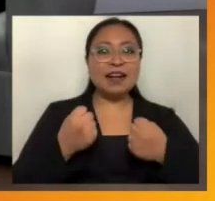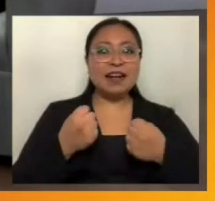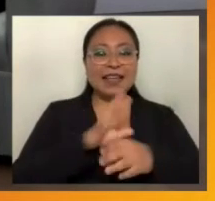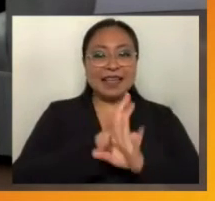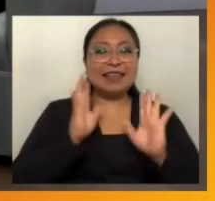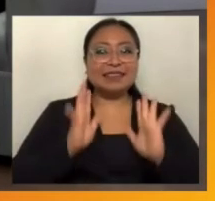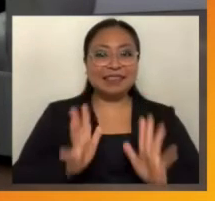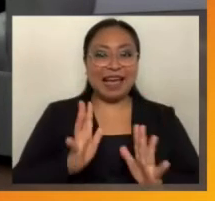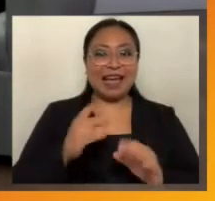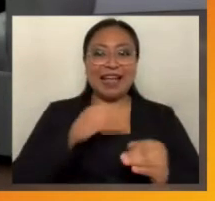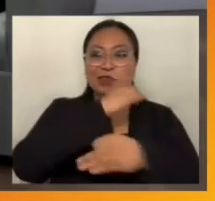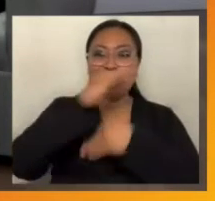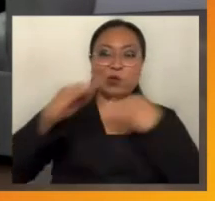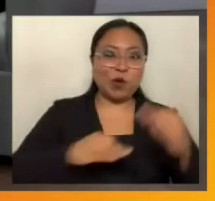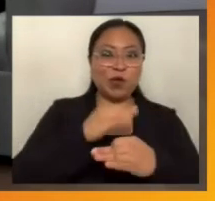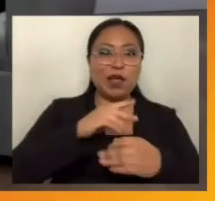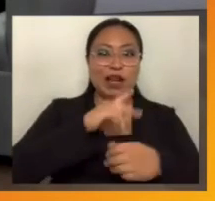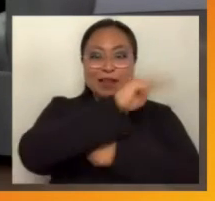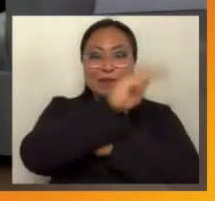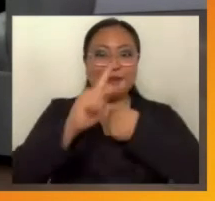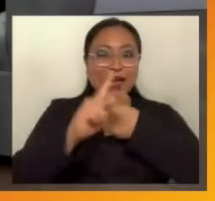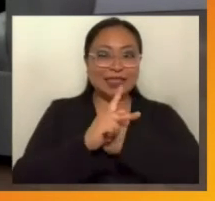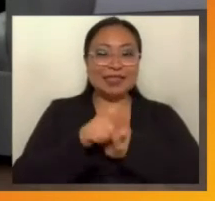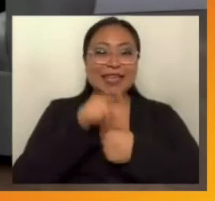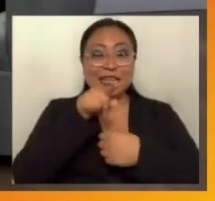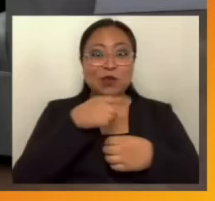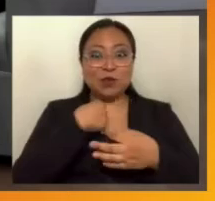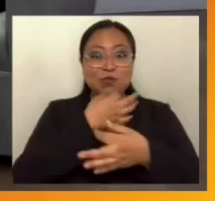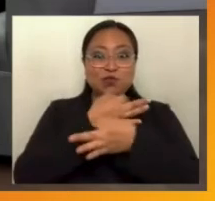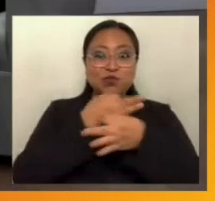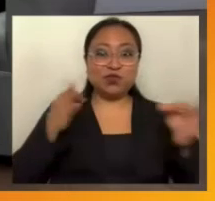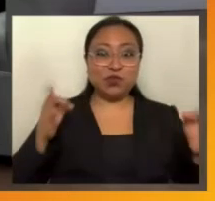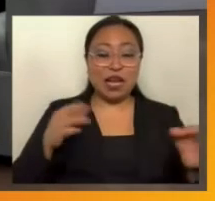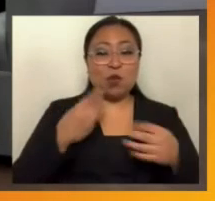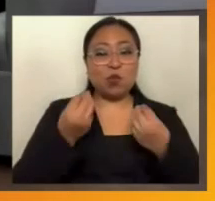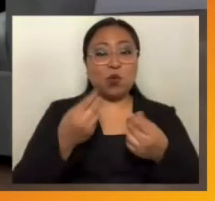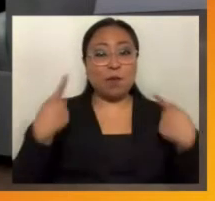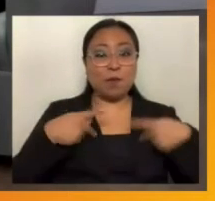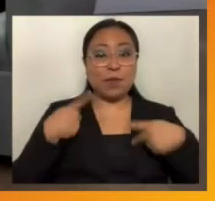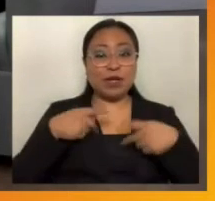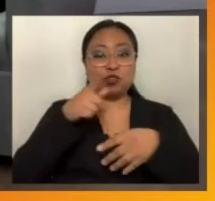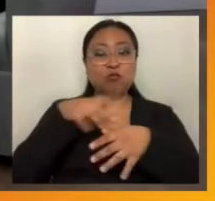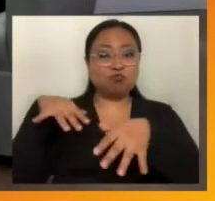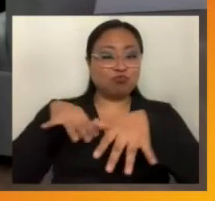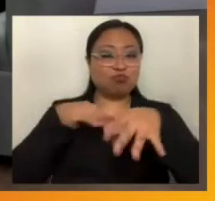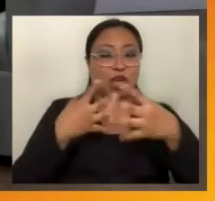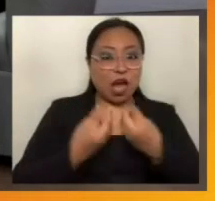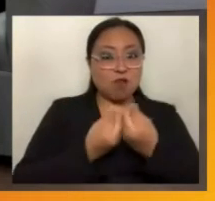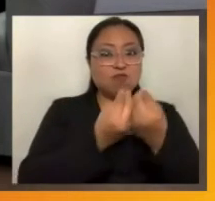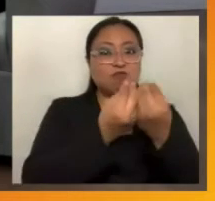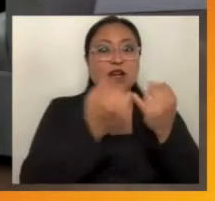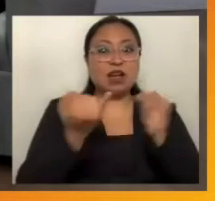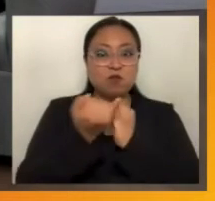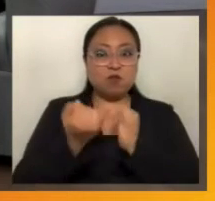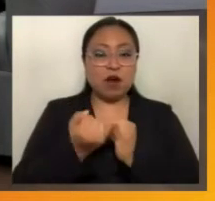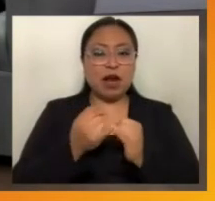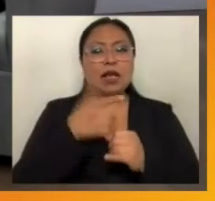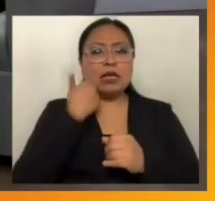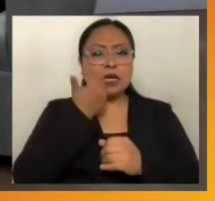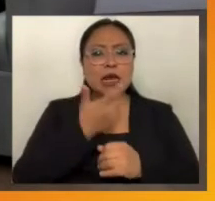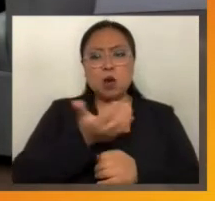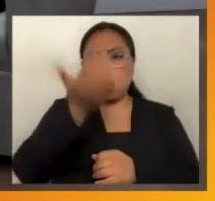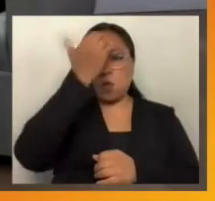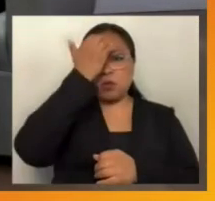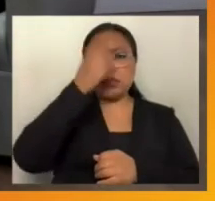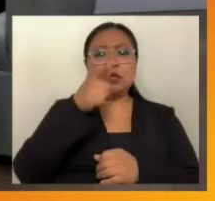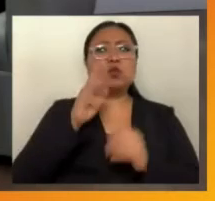muchas esferas de nuestro país y que has tenido pues muchísima gente que te sigue, nos gustaría conocer un poco, tú